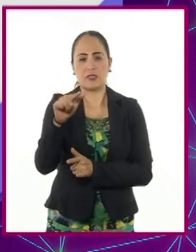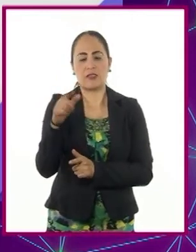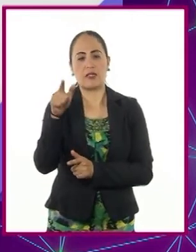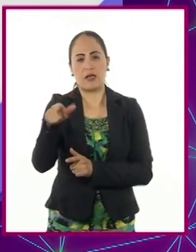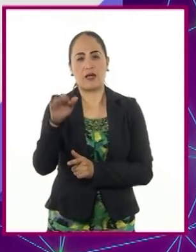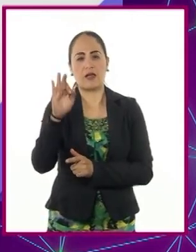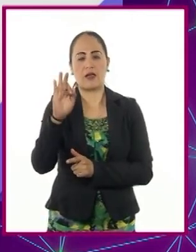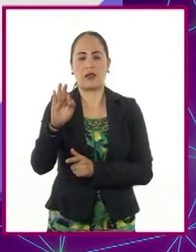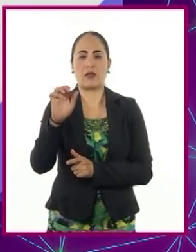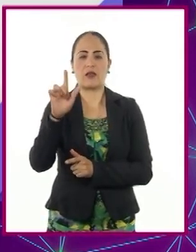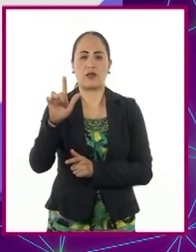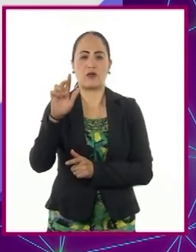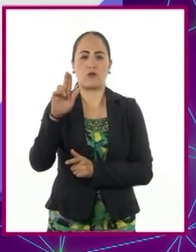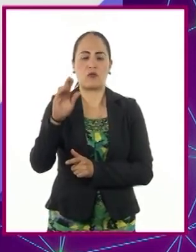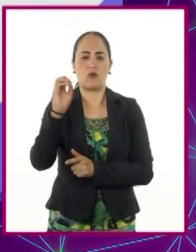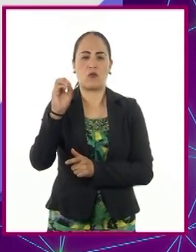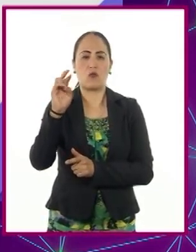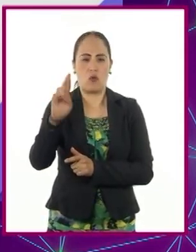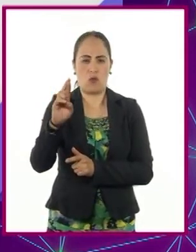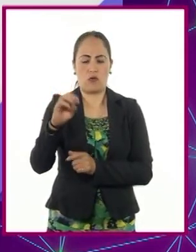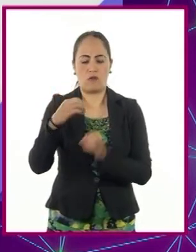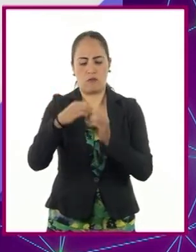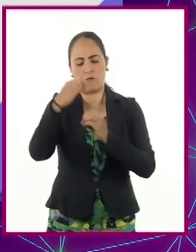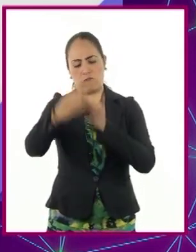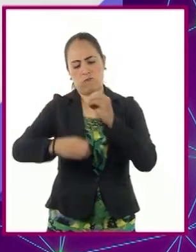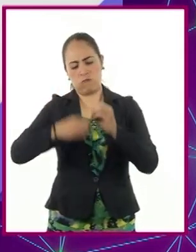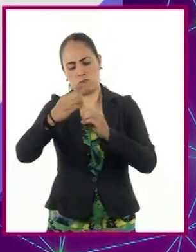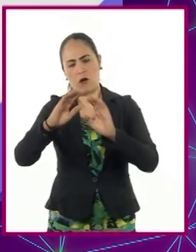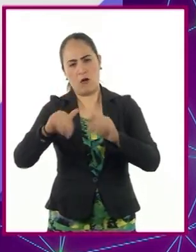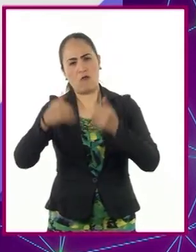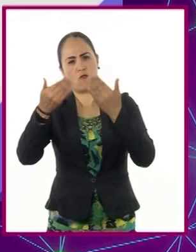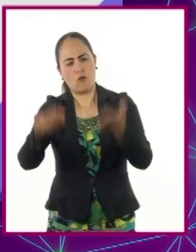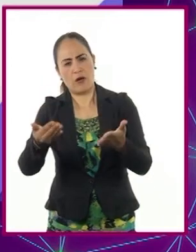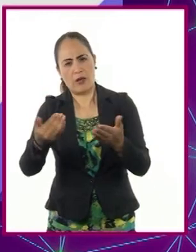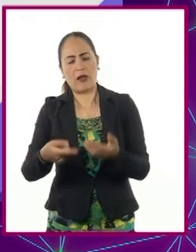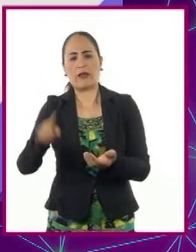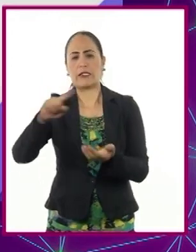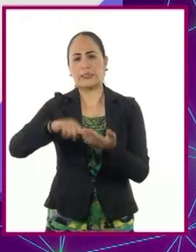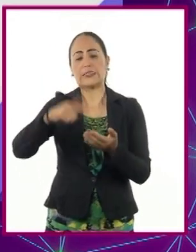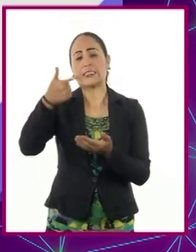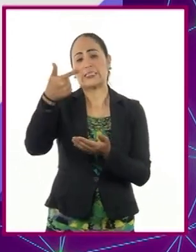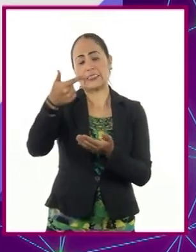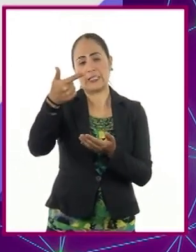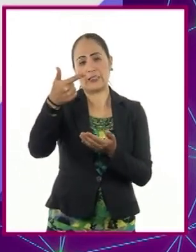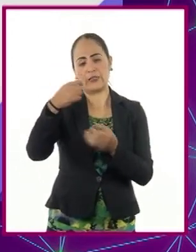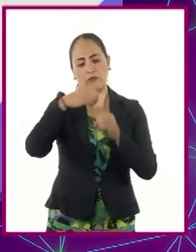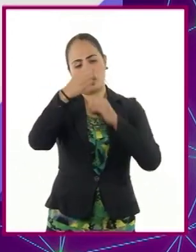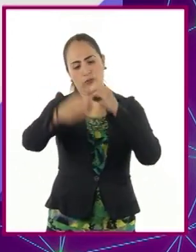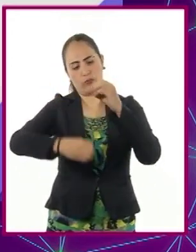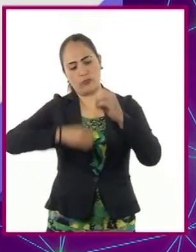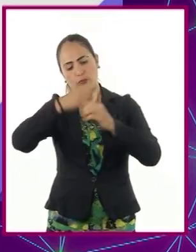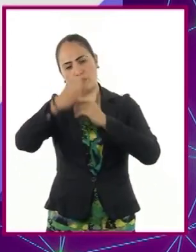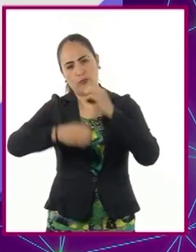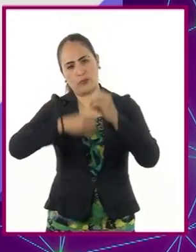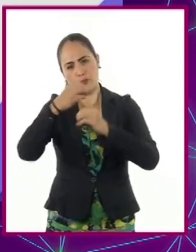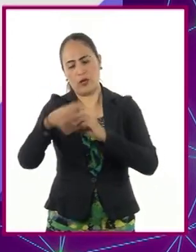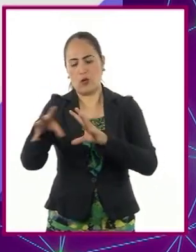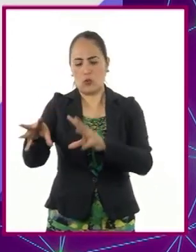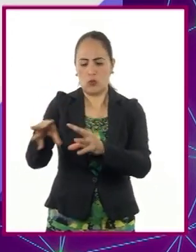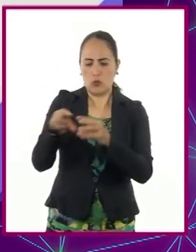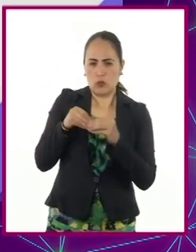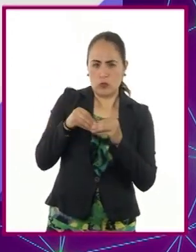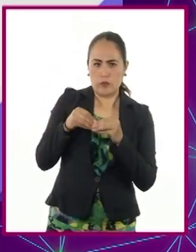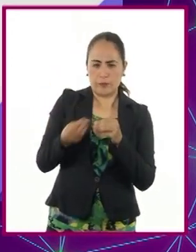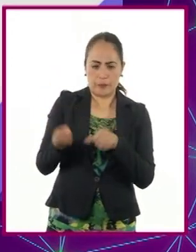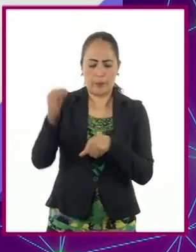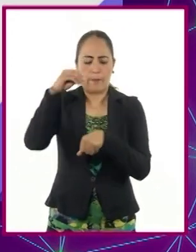flúor. En su órbita más externa tiene 7 electrones de valencia, por lo que tiende a atraer